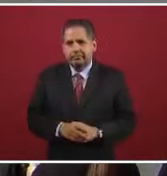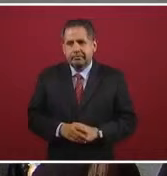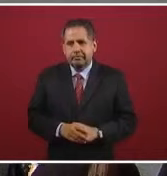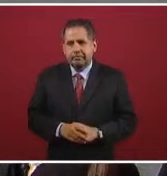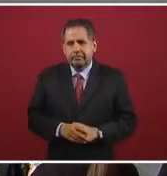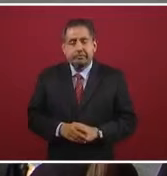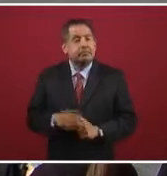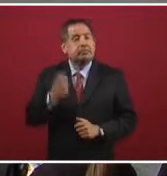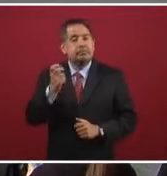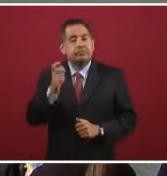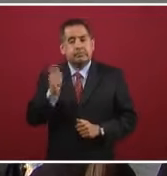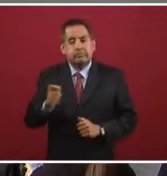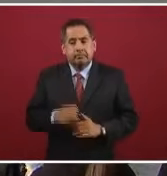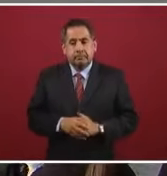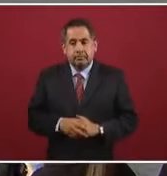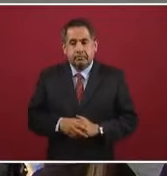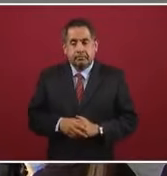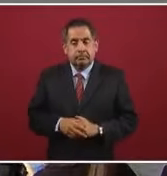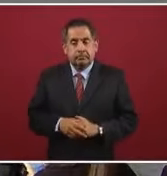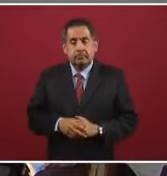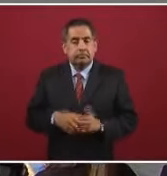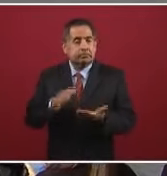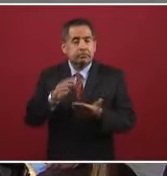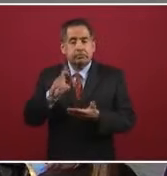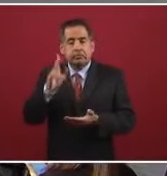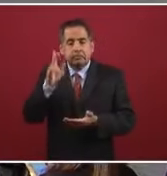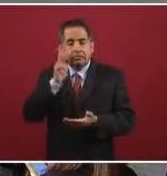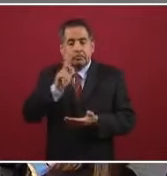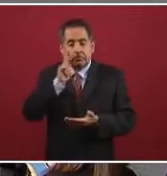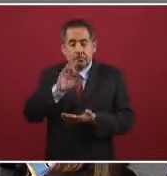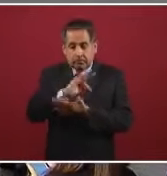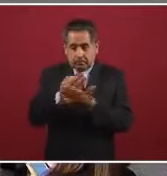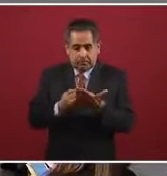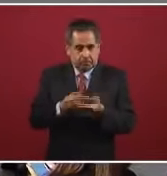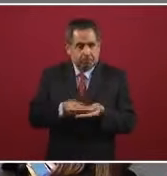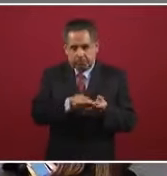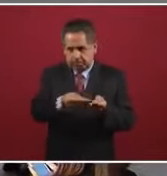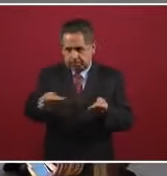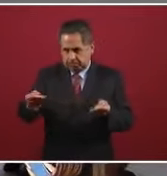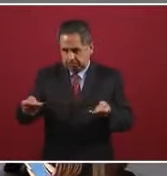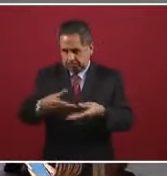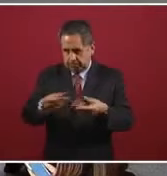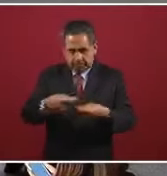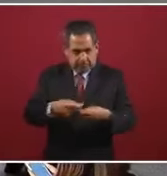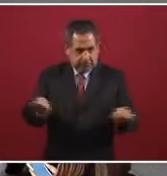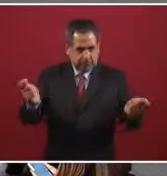Bueno, que entreguen las facturas. Entonces,